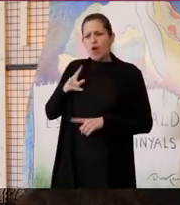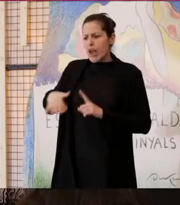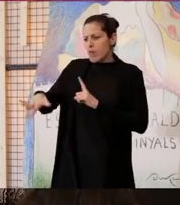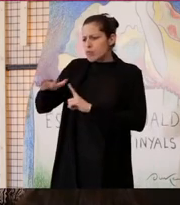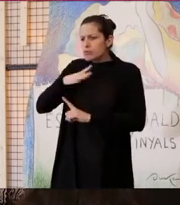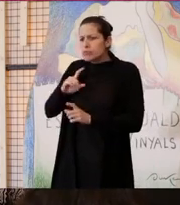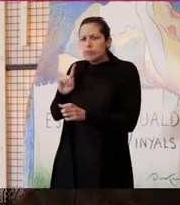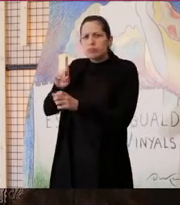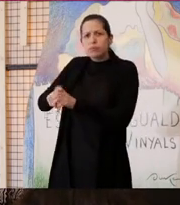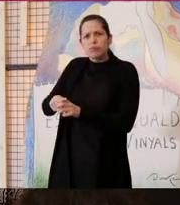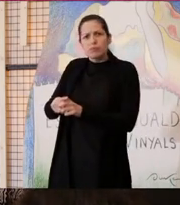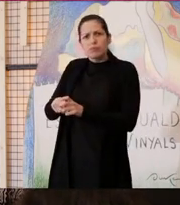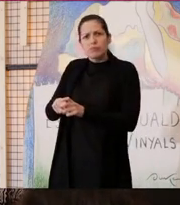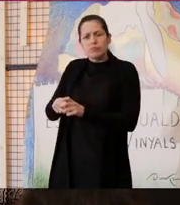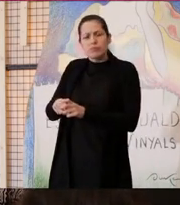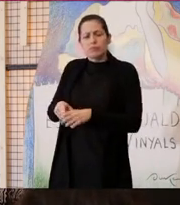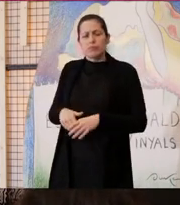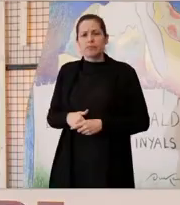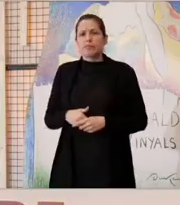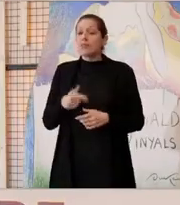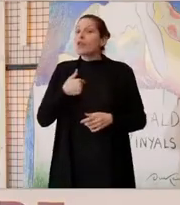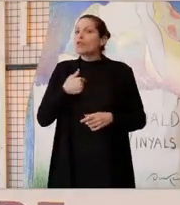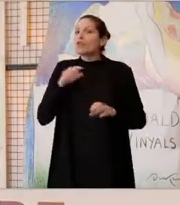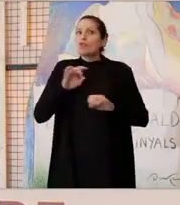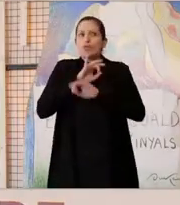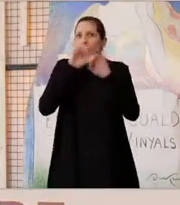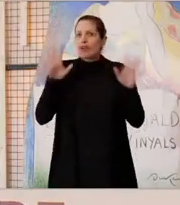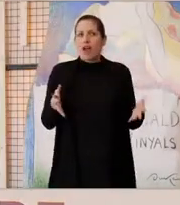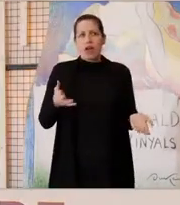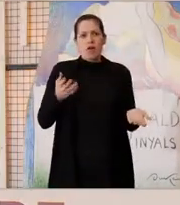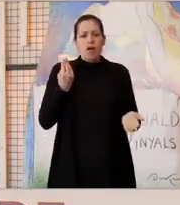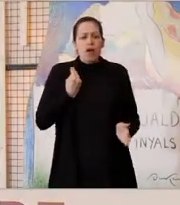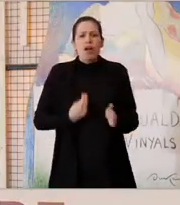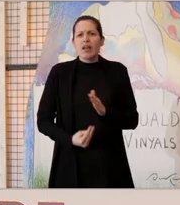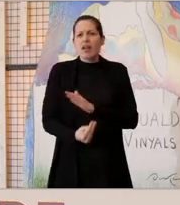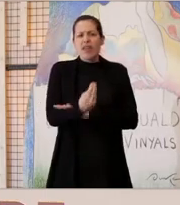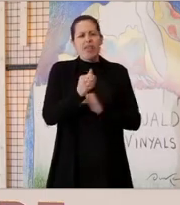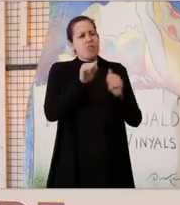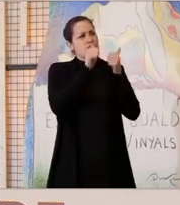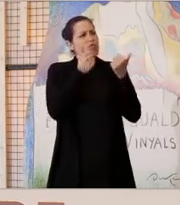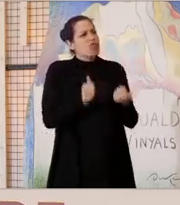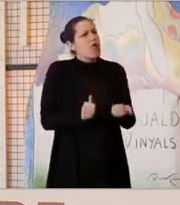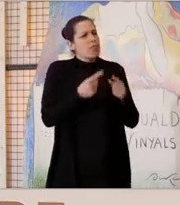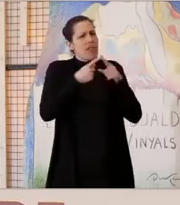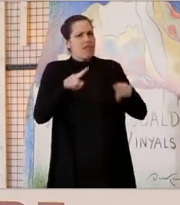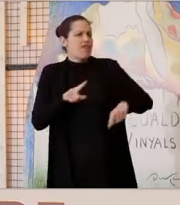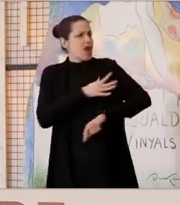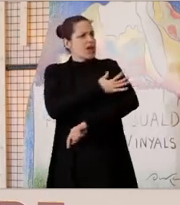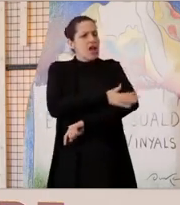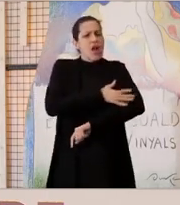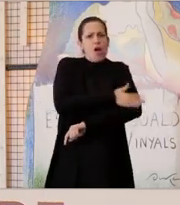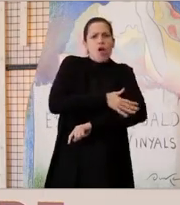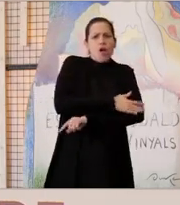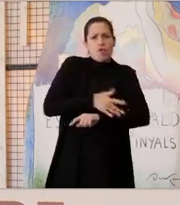con otra forma porque claro yo tengo Claro que no nacemos con una forma diferente de gobernar mujeres y hombres no que desde el nacimiento